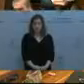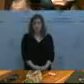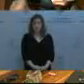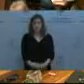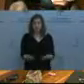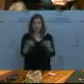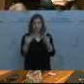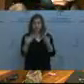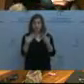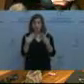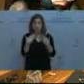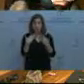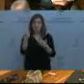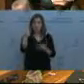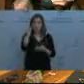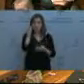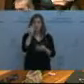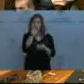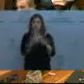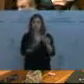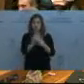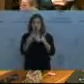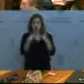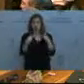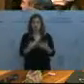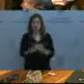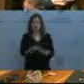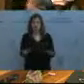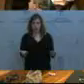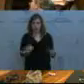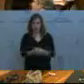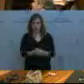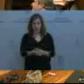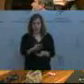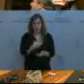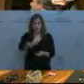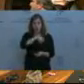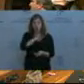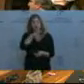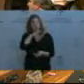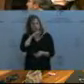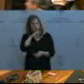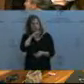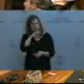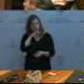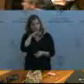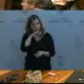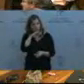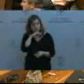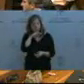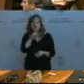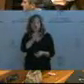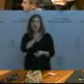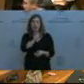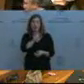Gracias, señora vicepresidenta. Buenos días, señorías. Nosotros nos alegramos de que el Grupo Parlamentario de Izquierda Unida